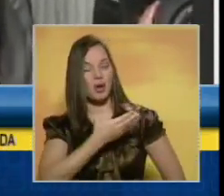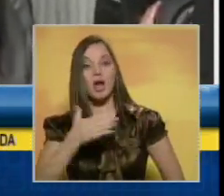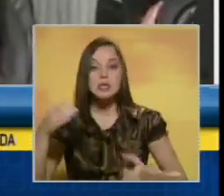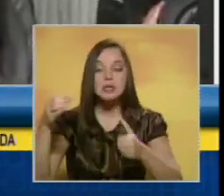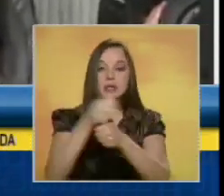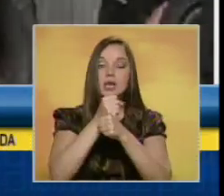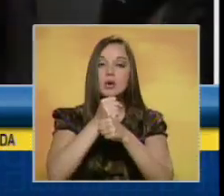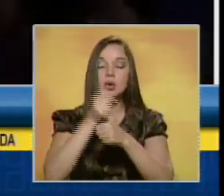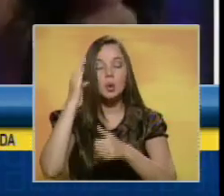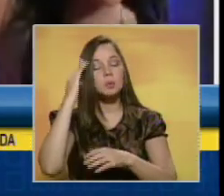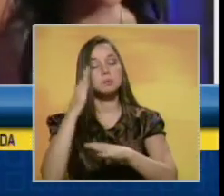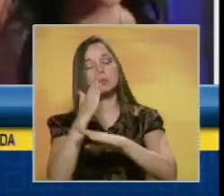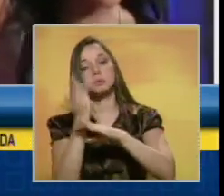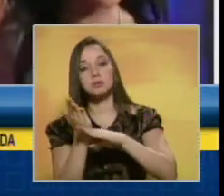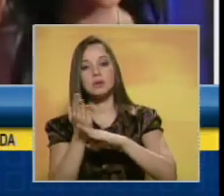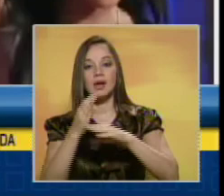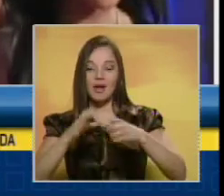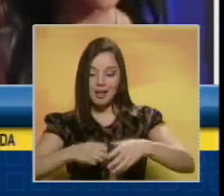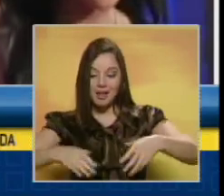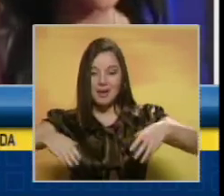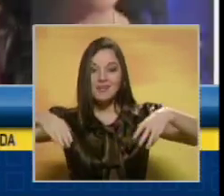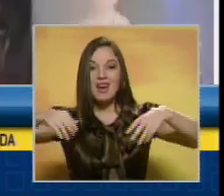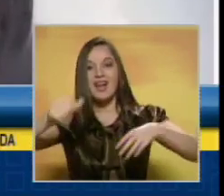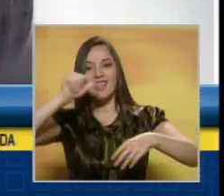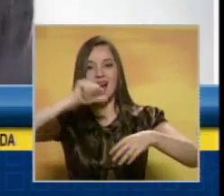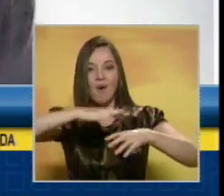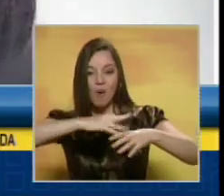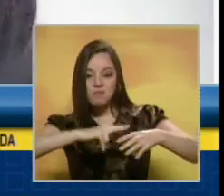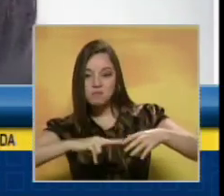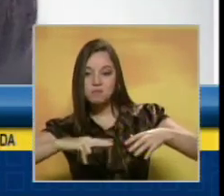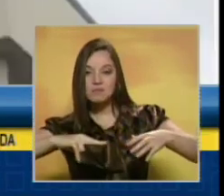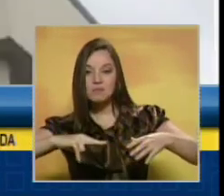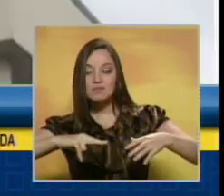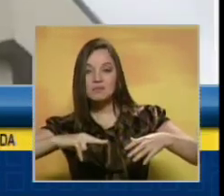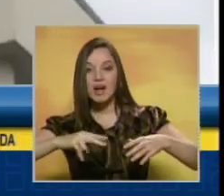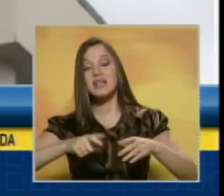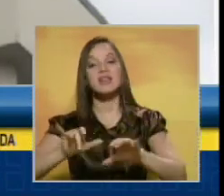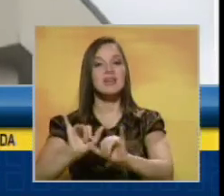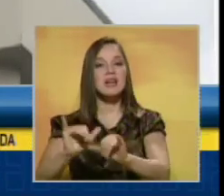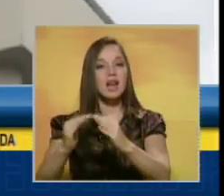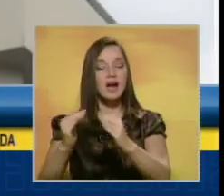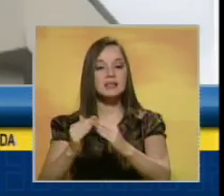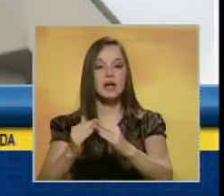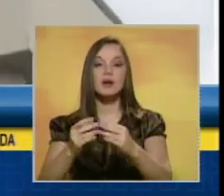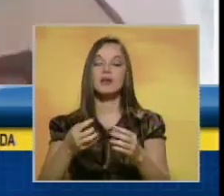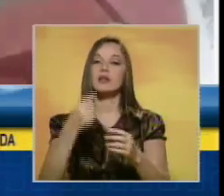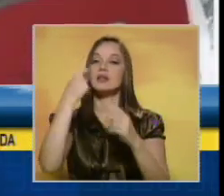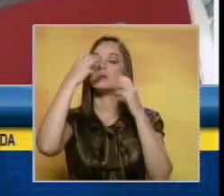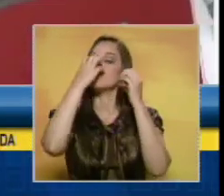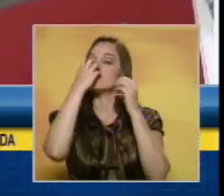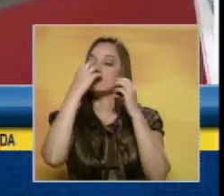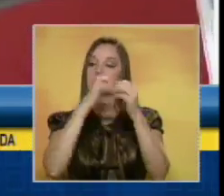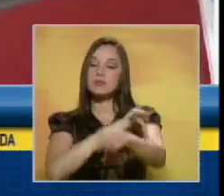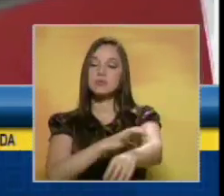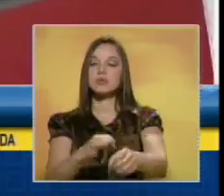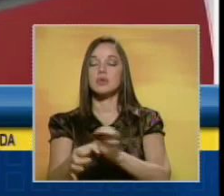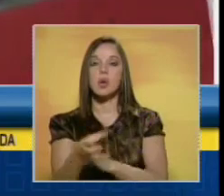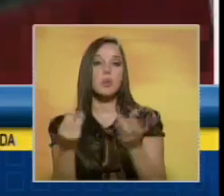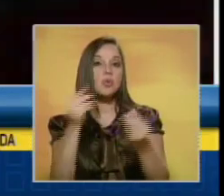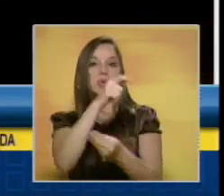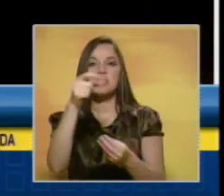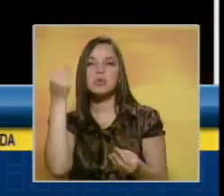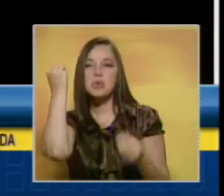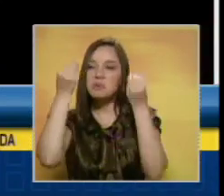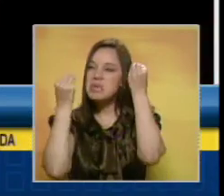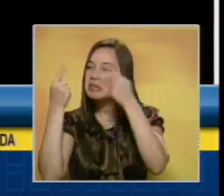encontrada inconsciente en la bañera de su casa. Desde entonces, esta ha permanecido en coma inducido y mucho se ha especulado sobre su